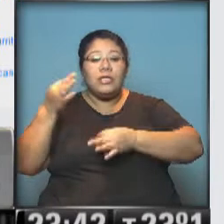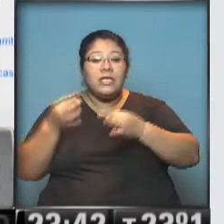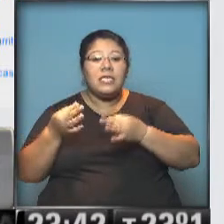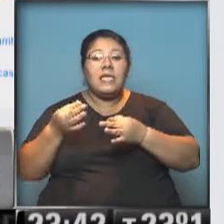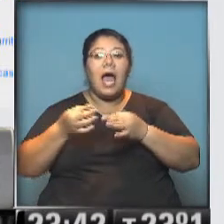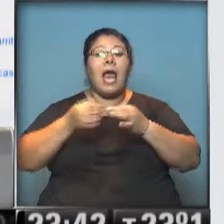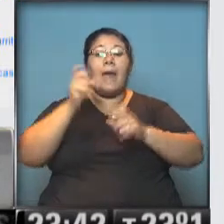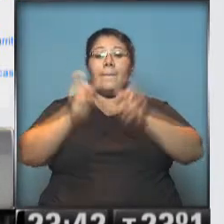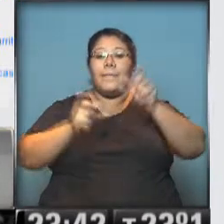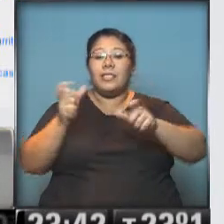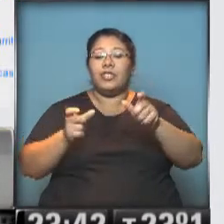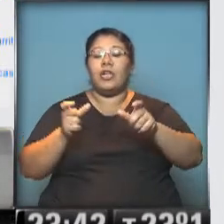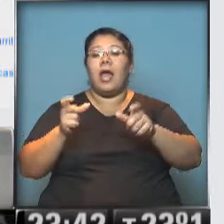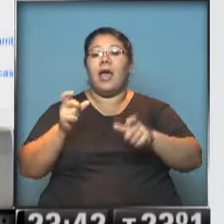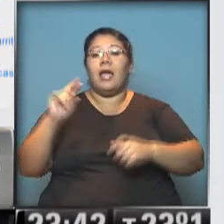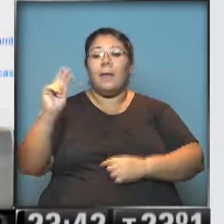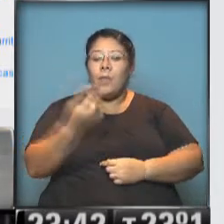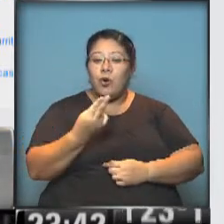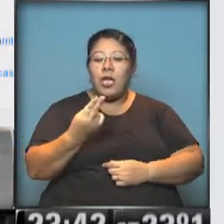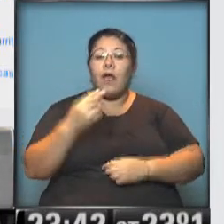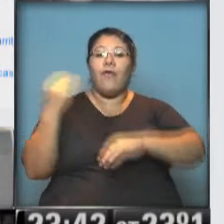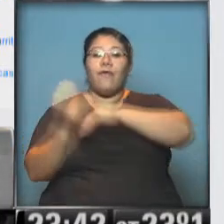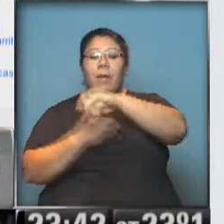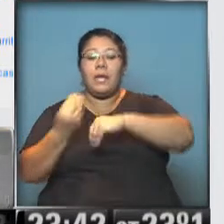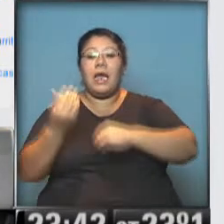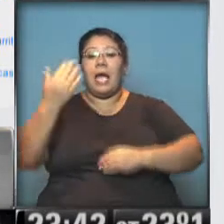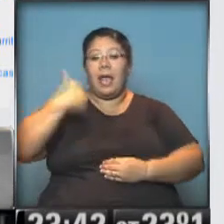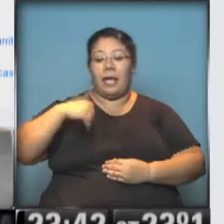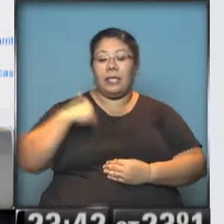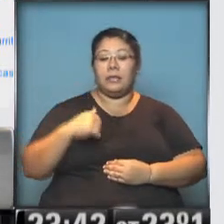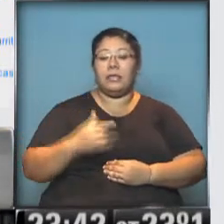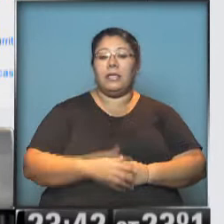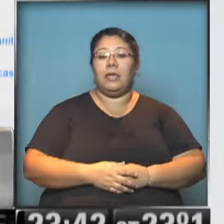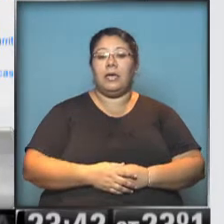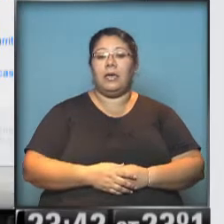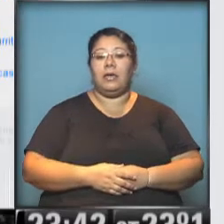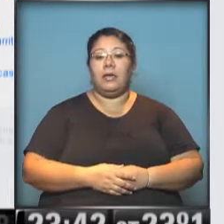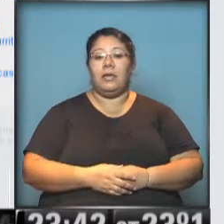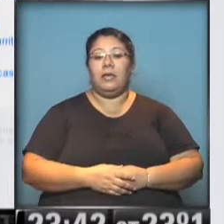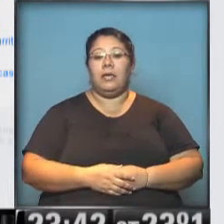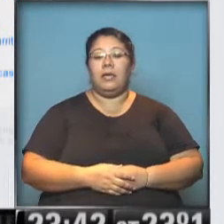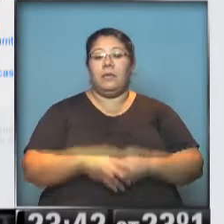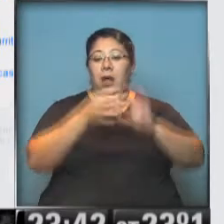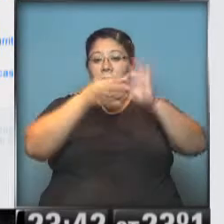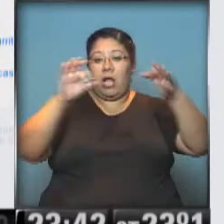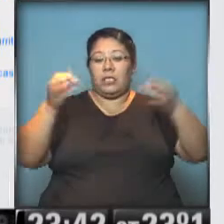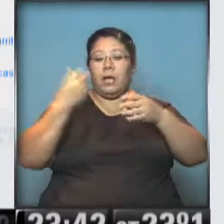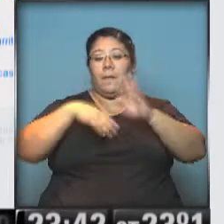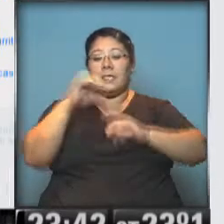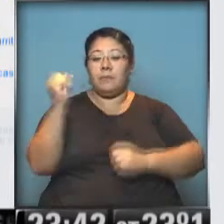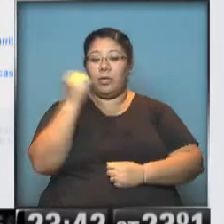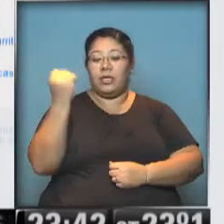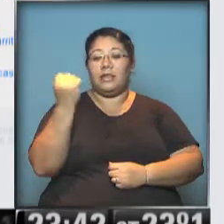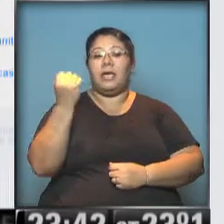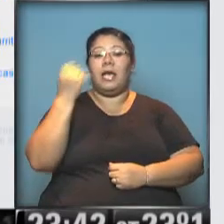las 85 víctimas de Amia, sus familiares y nuestro país, fue una de las frases más importantes que ha tenido Cristina Fernández a lo largo de su cuenta de